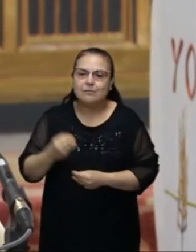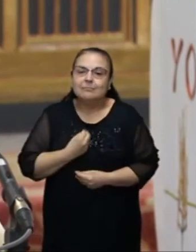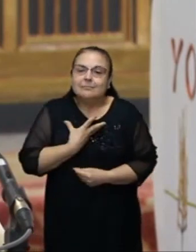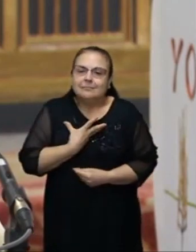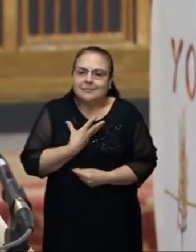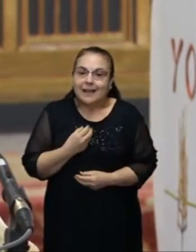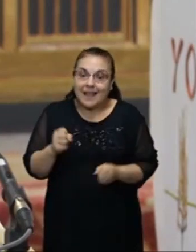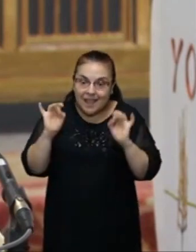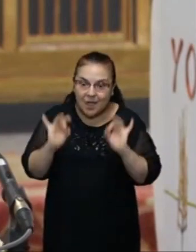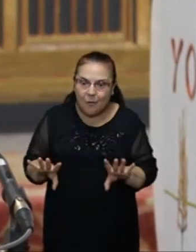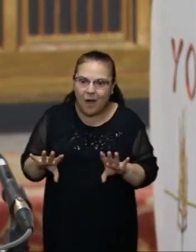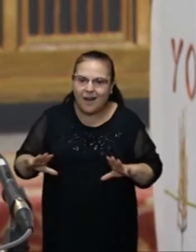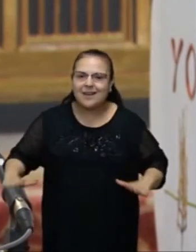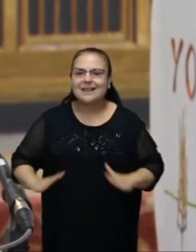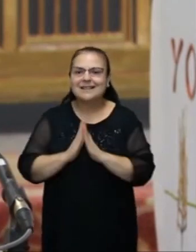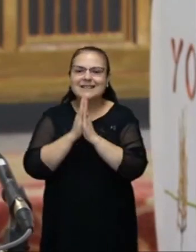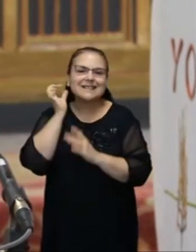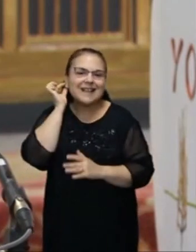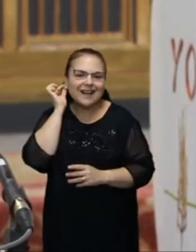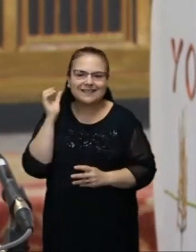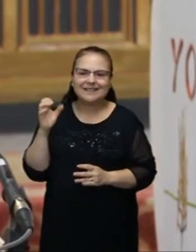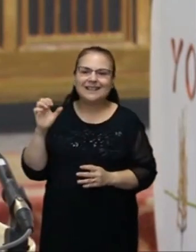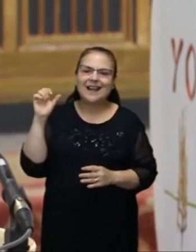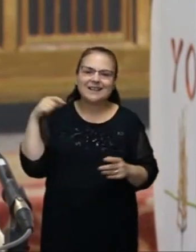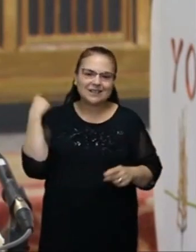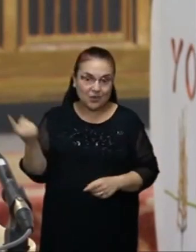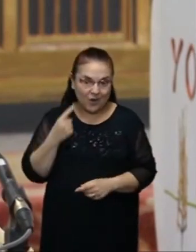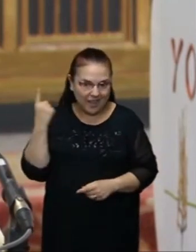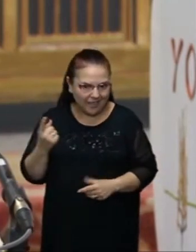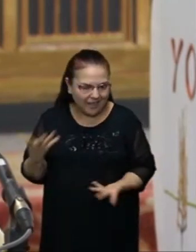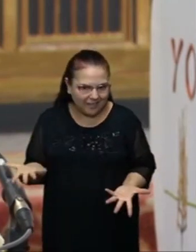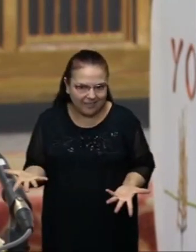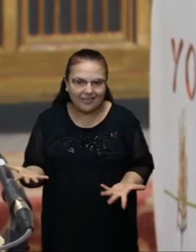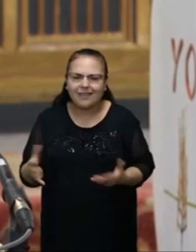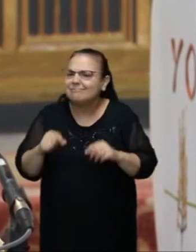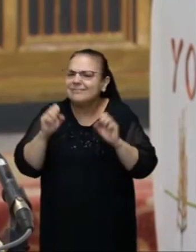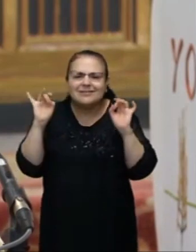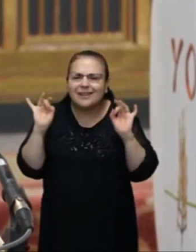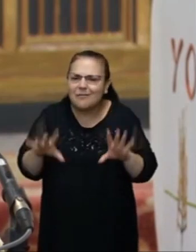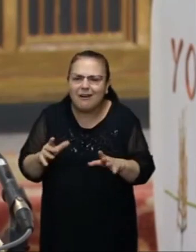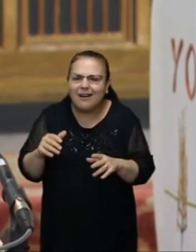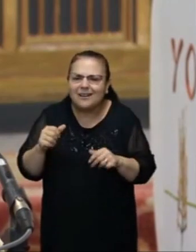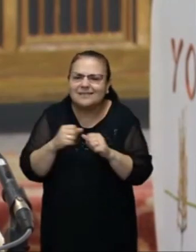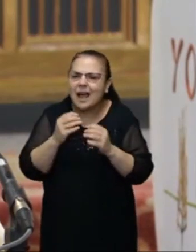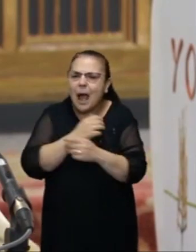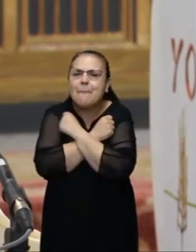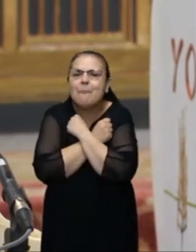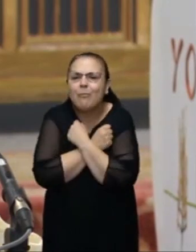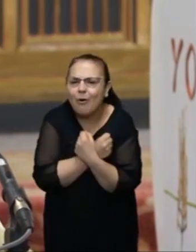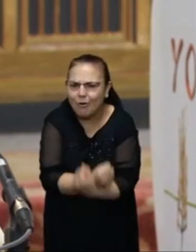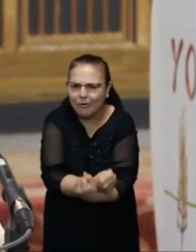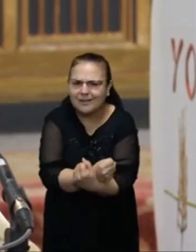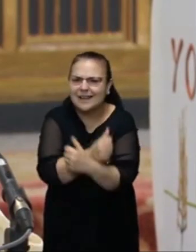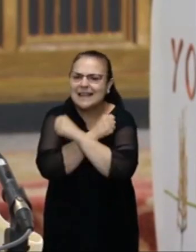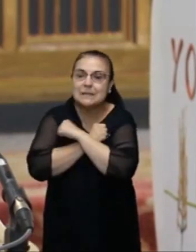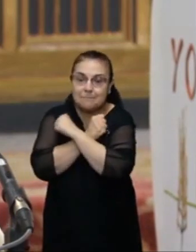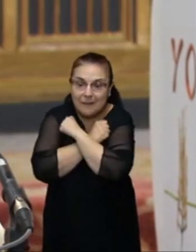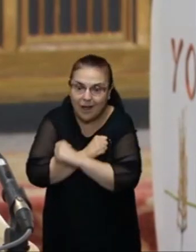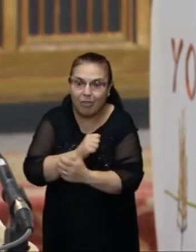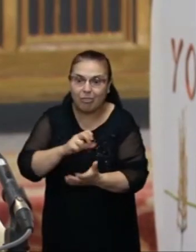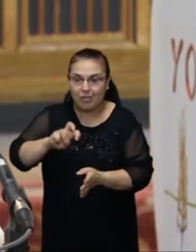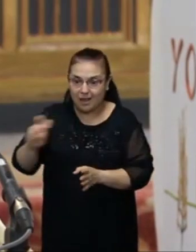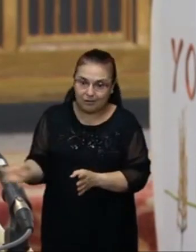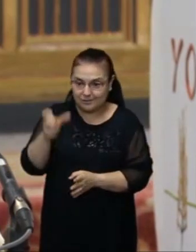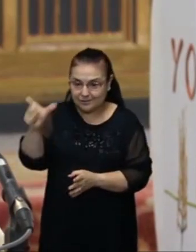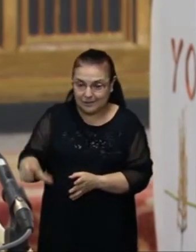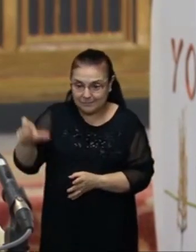Soledad Torres Acosta, su amor. Desde el amor da esperanza a los demás. Muestra a los demás que si te